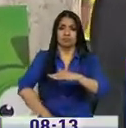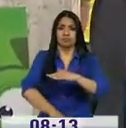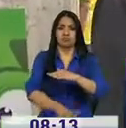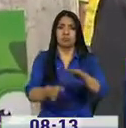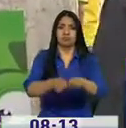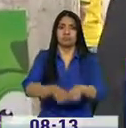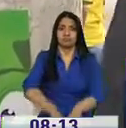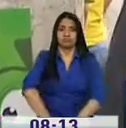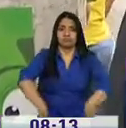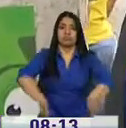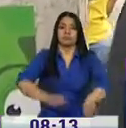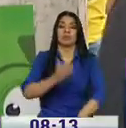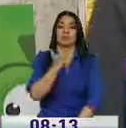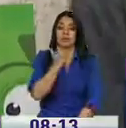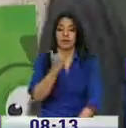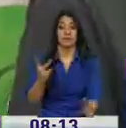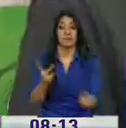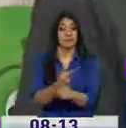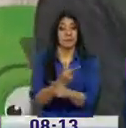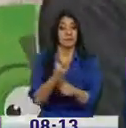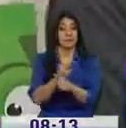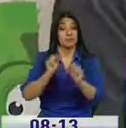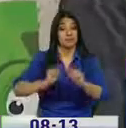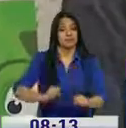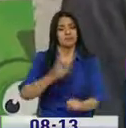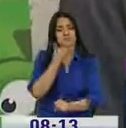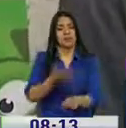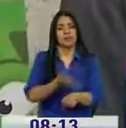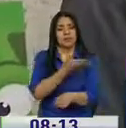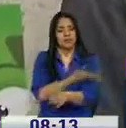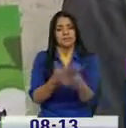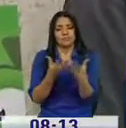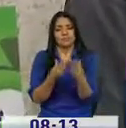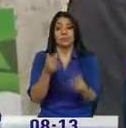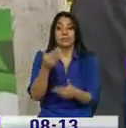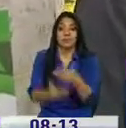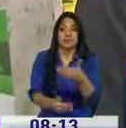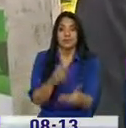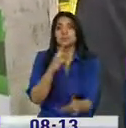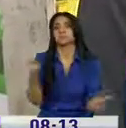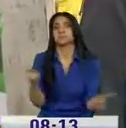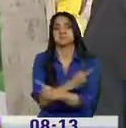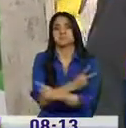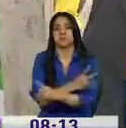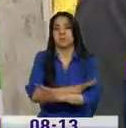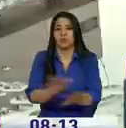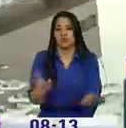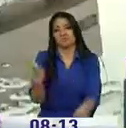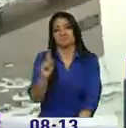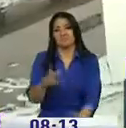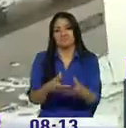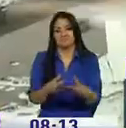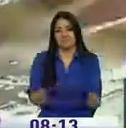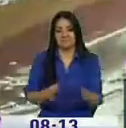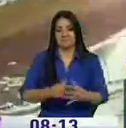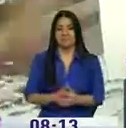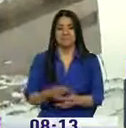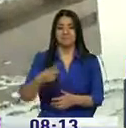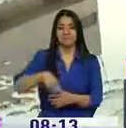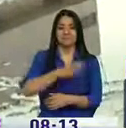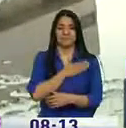que se dé un hundimiento y es preferible que solucionen ahora, que no está tan grave el problema. Los vecinos confían